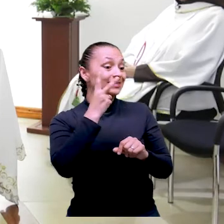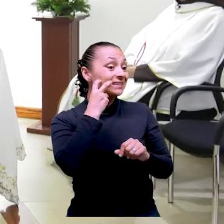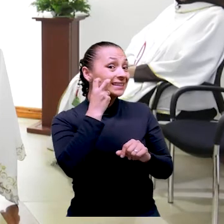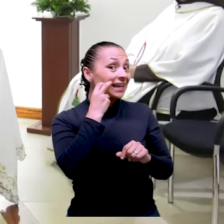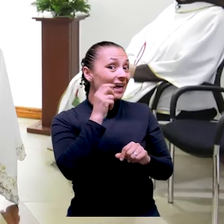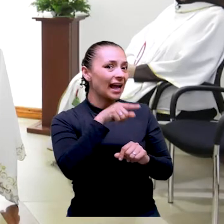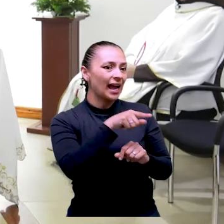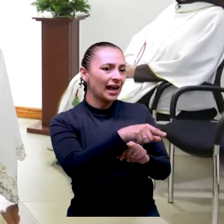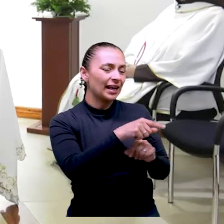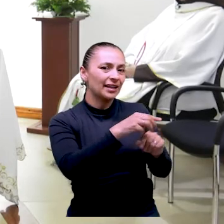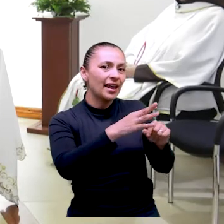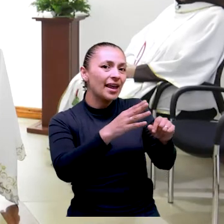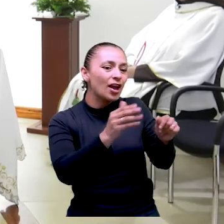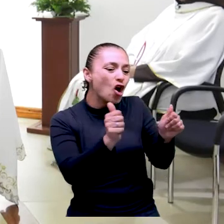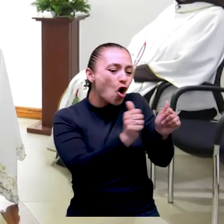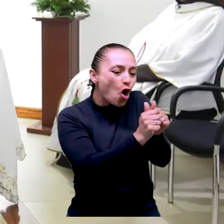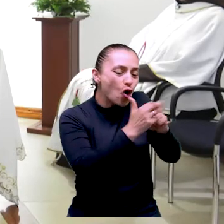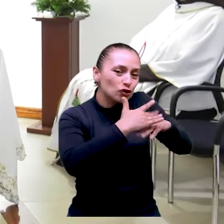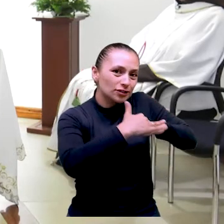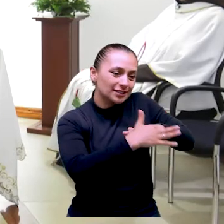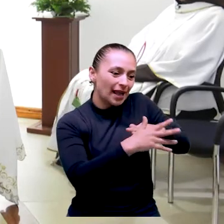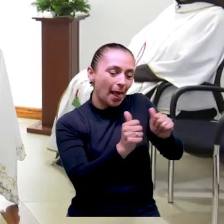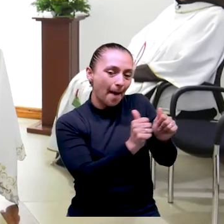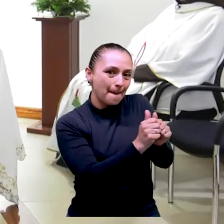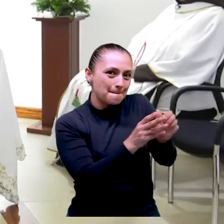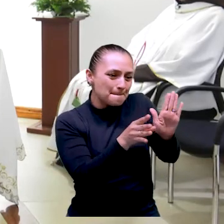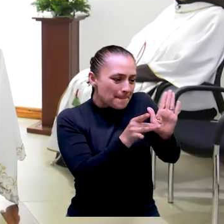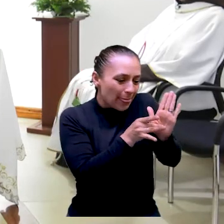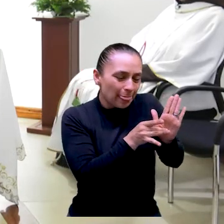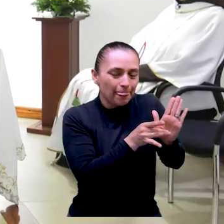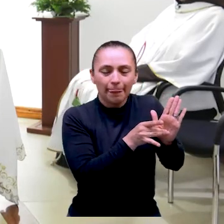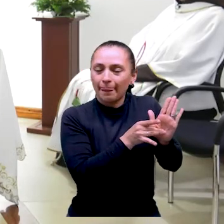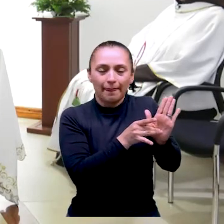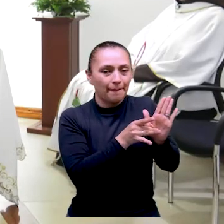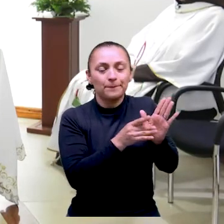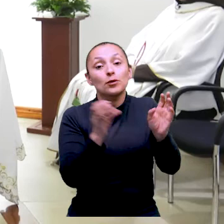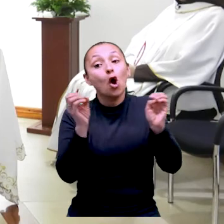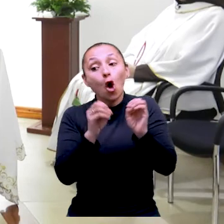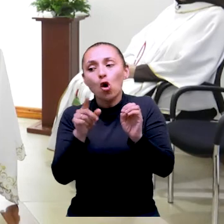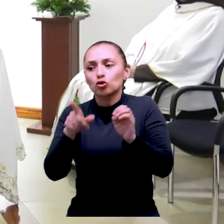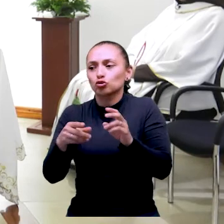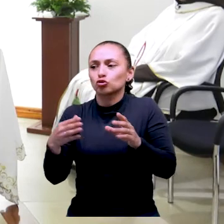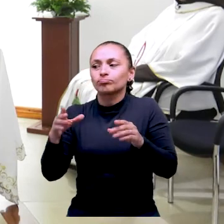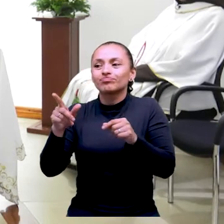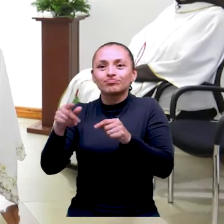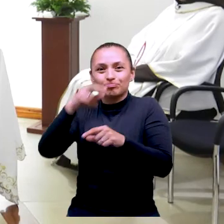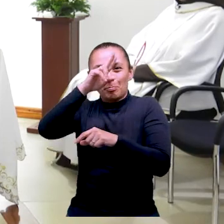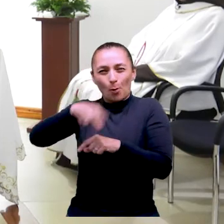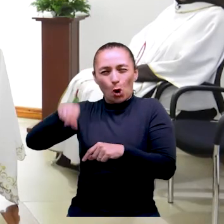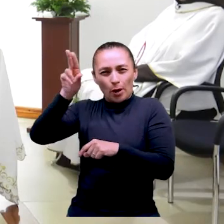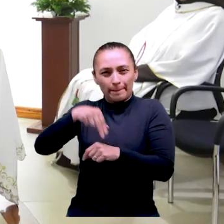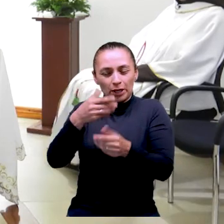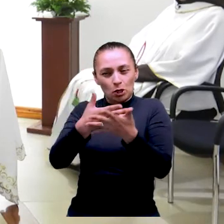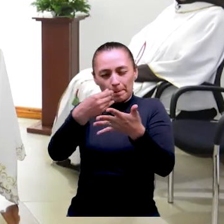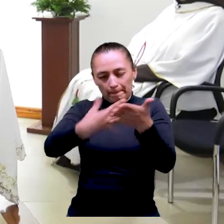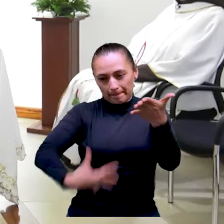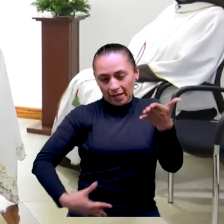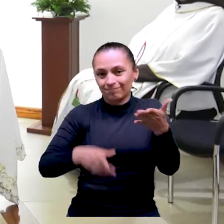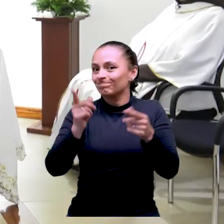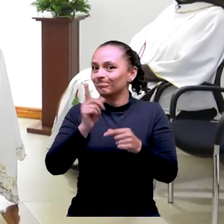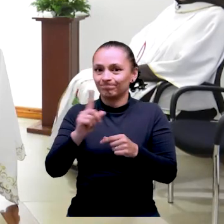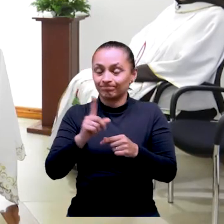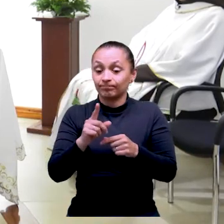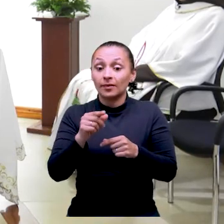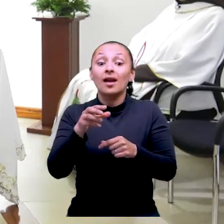carne que conserven huellas de sangre y de toda unión carnal prohibida por la ley